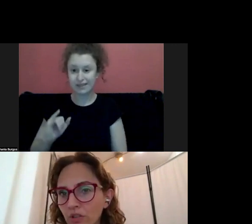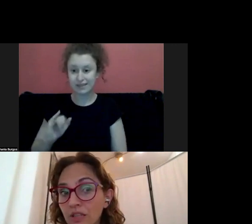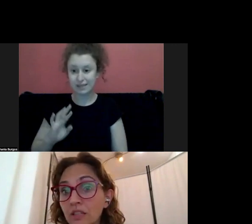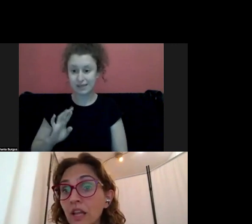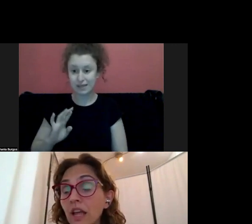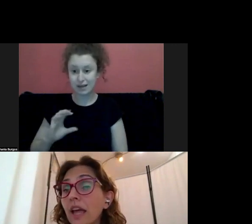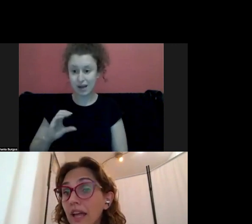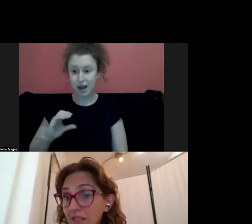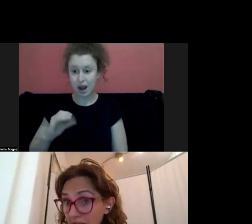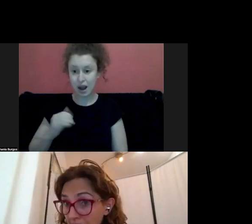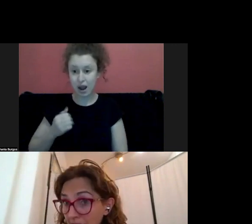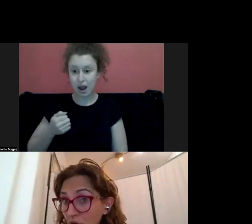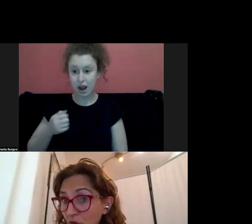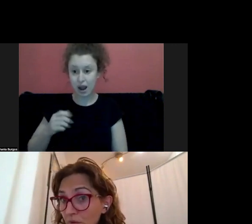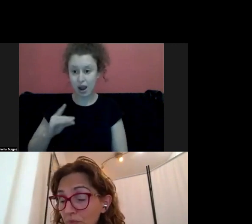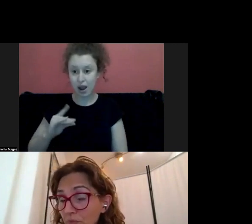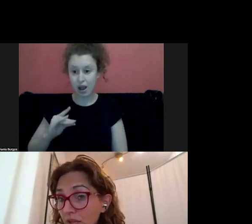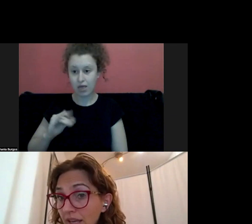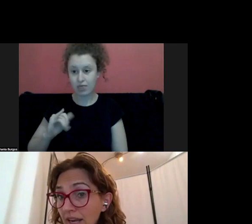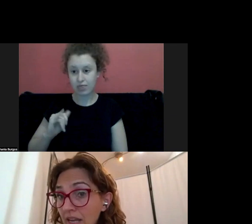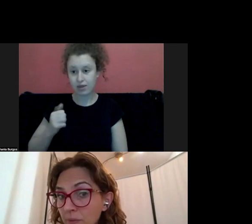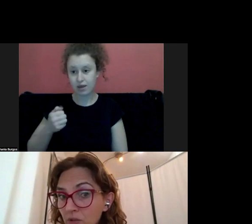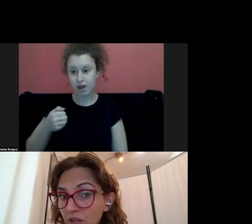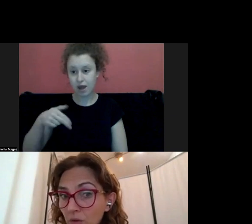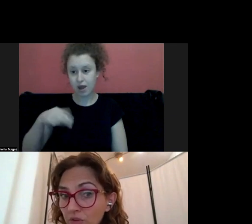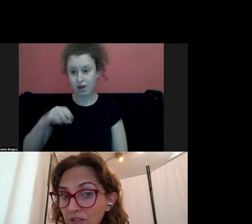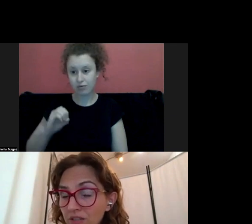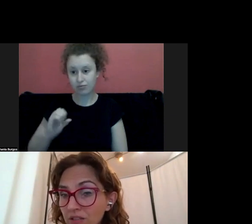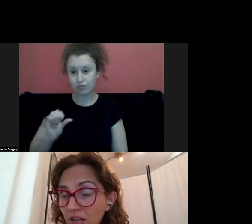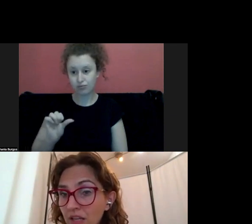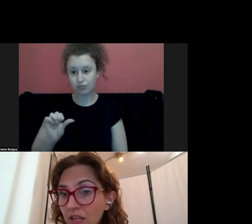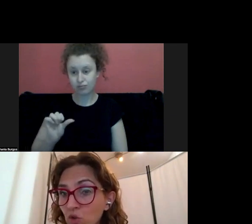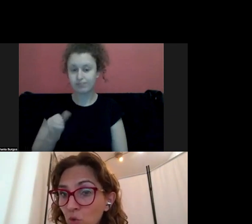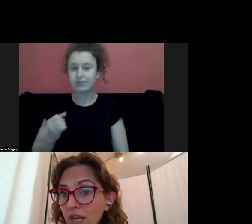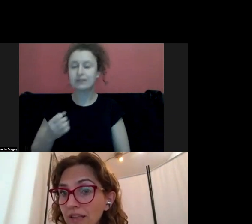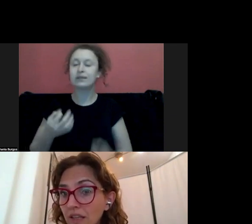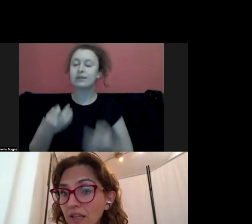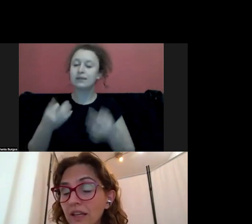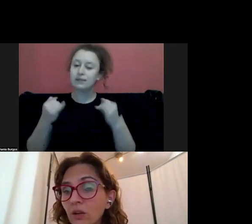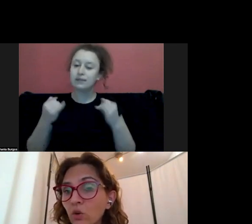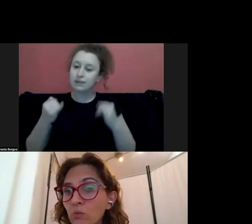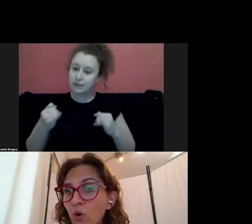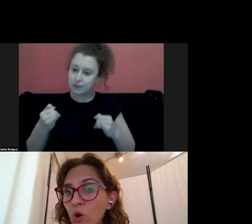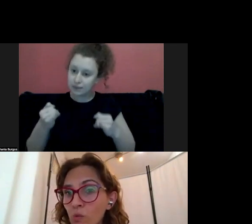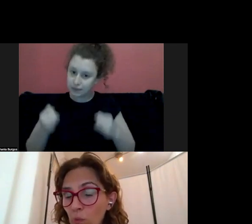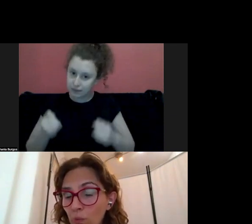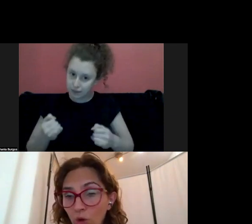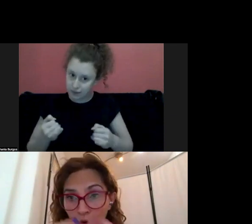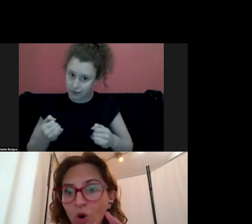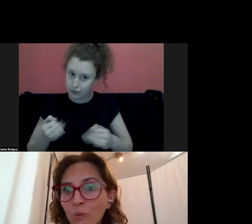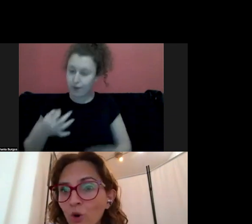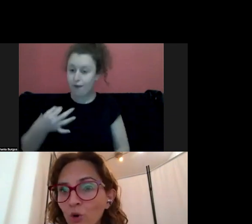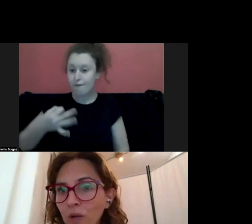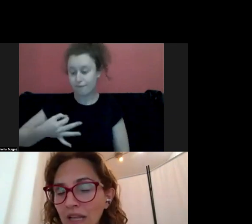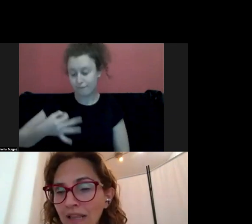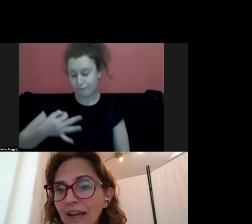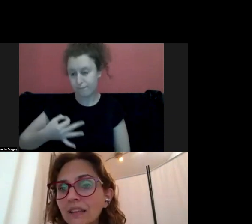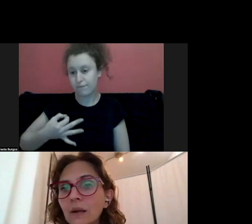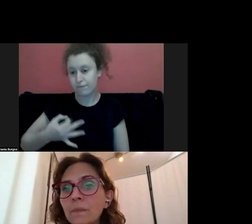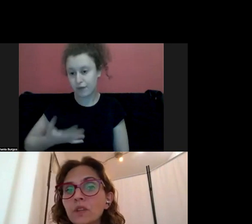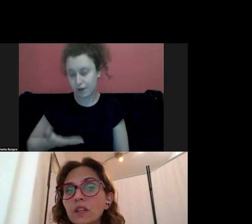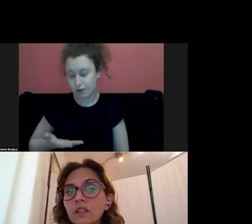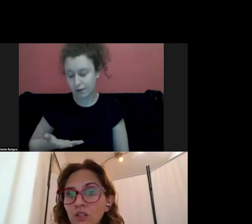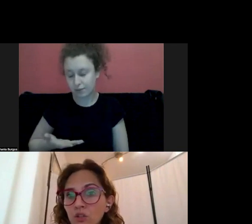personas autistas. Es cierto que las personas autistas suelen tener como